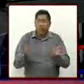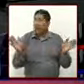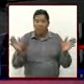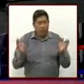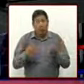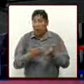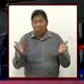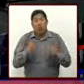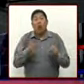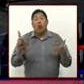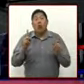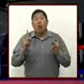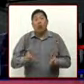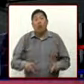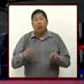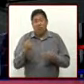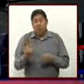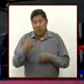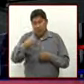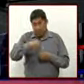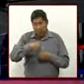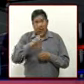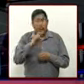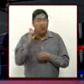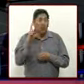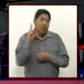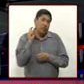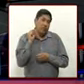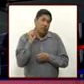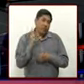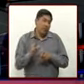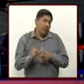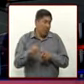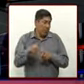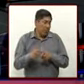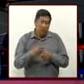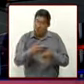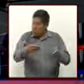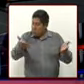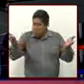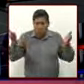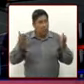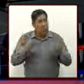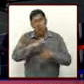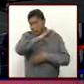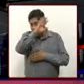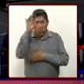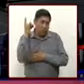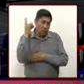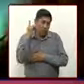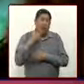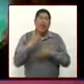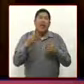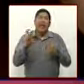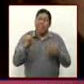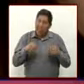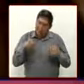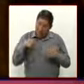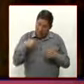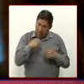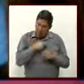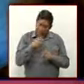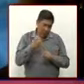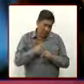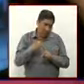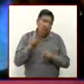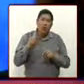registrarse porque pueden al mes adquirir los 120 litros cualquier ciudadano, cualquier boliviano en el territorio nacional. Tenemos que luchar contra